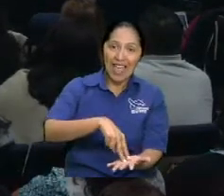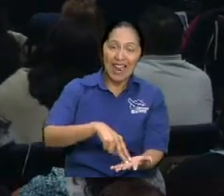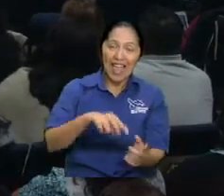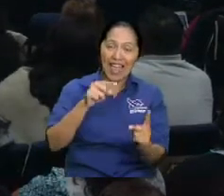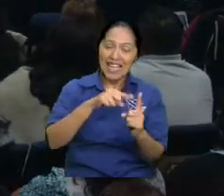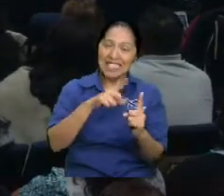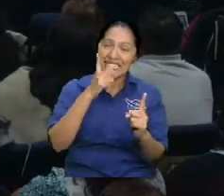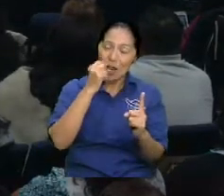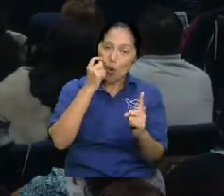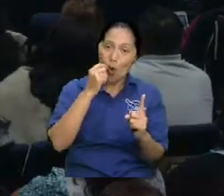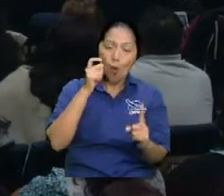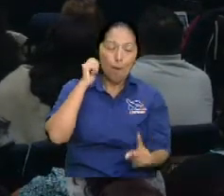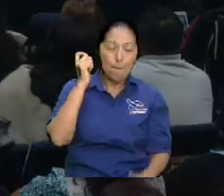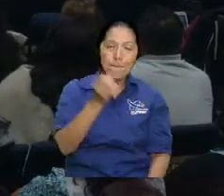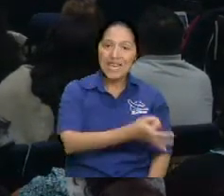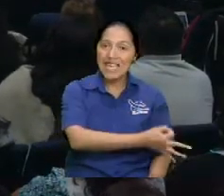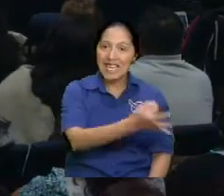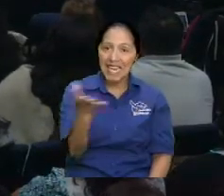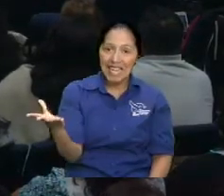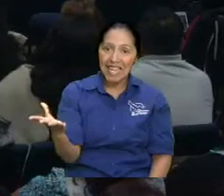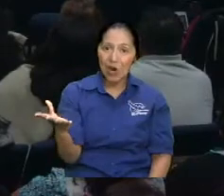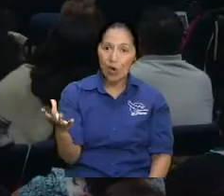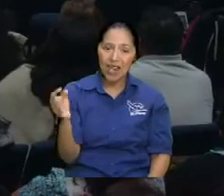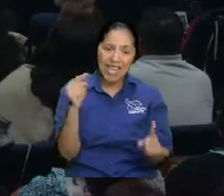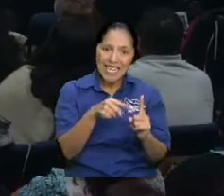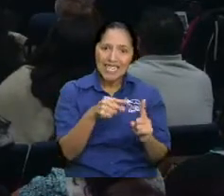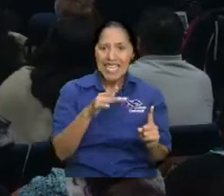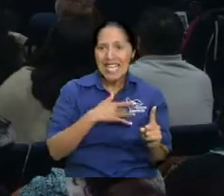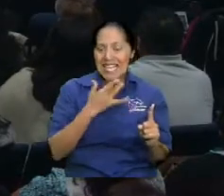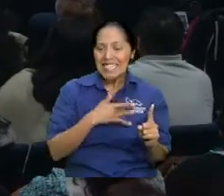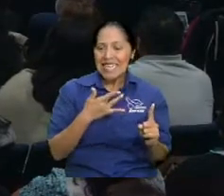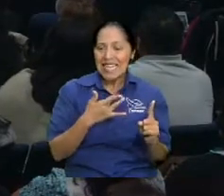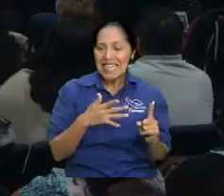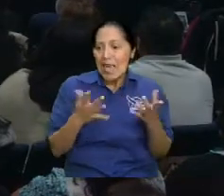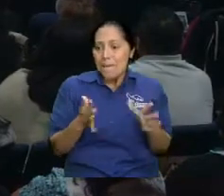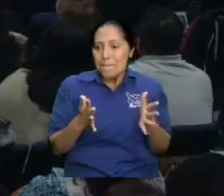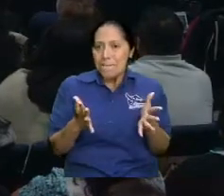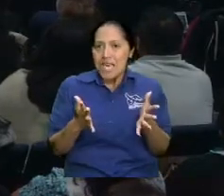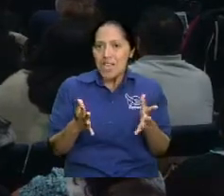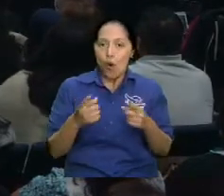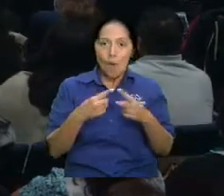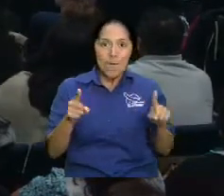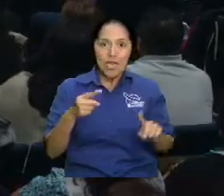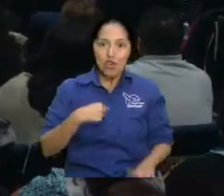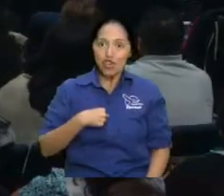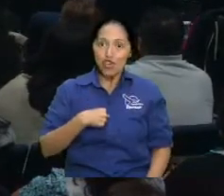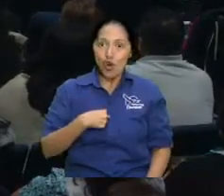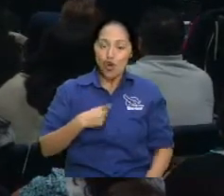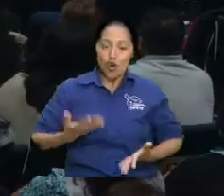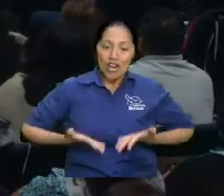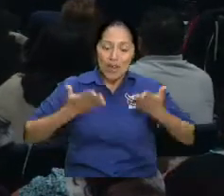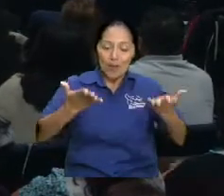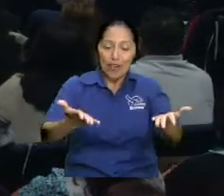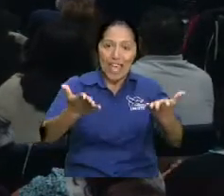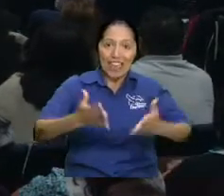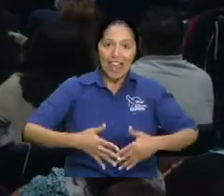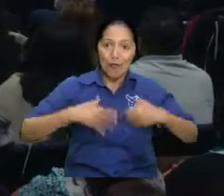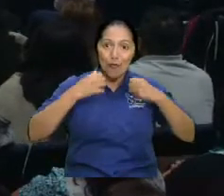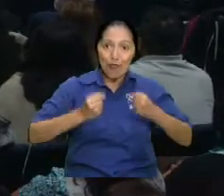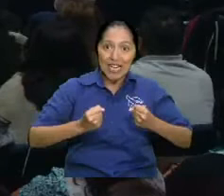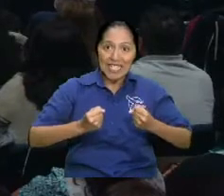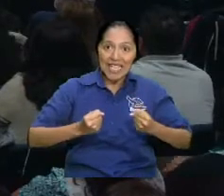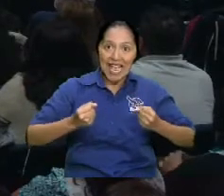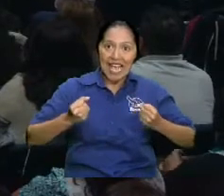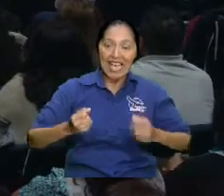es por él ni por su fuerza, sino por mi gracia. Y entonces le voy a dar una revelación. Y es